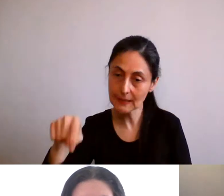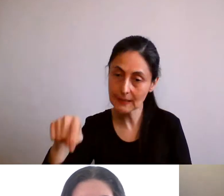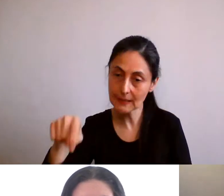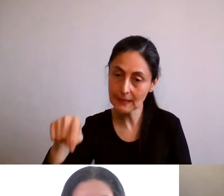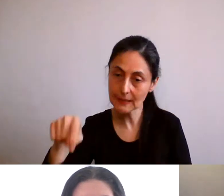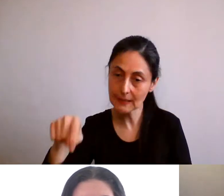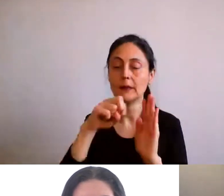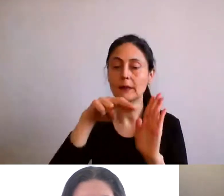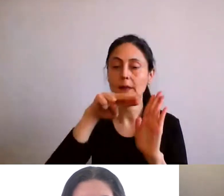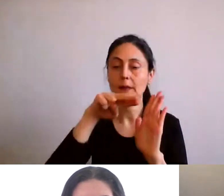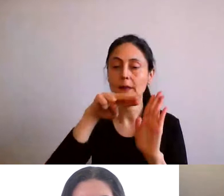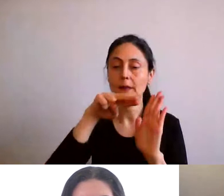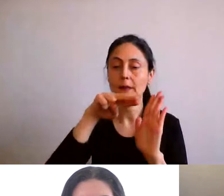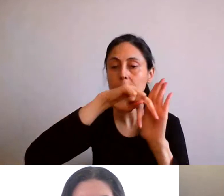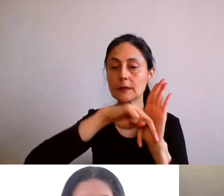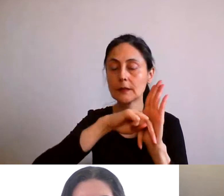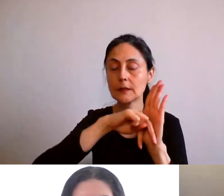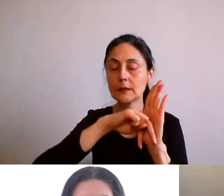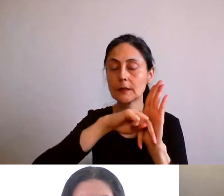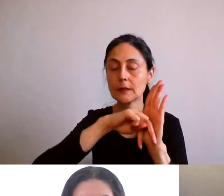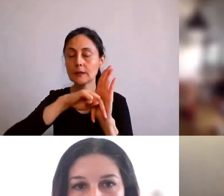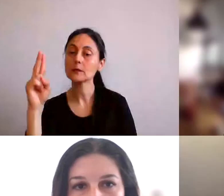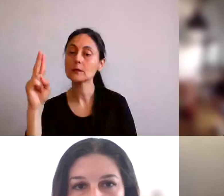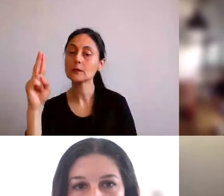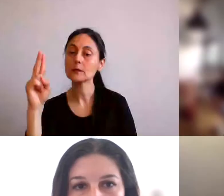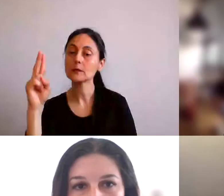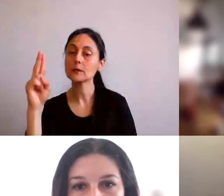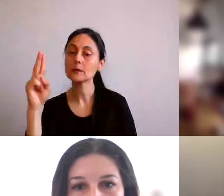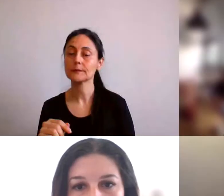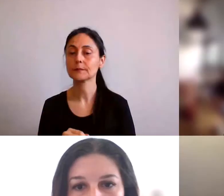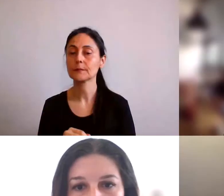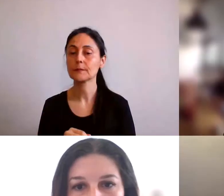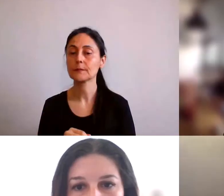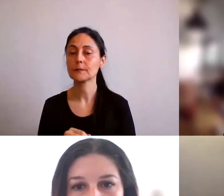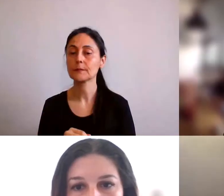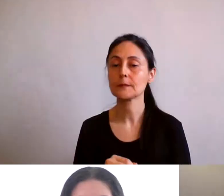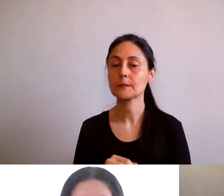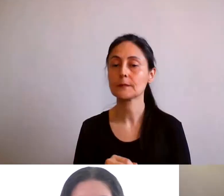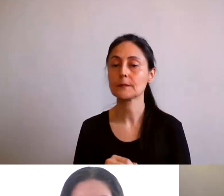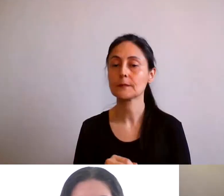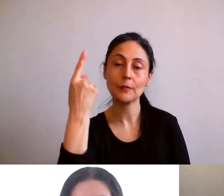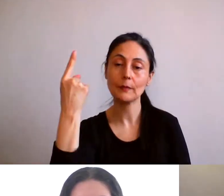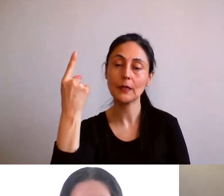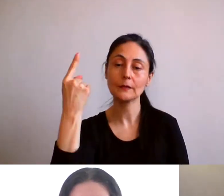de prevención primaria, secundaria y terciaria. La prevención primaria, que es hacer todo aquello